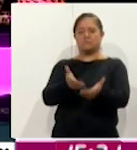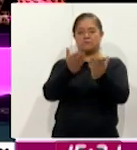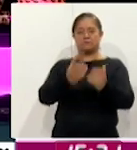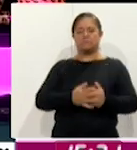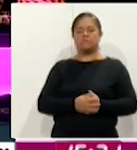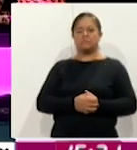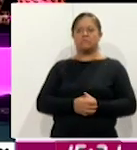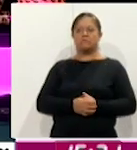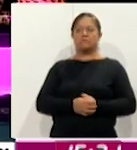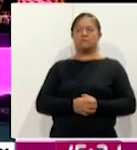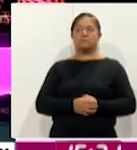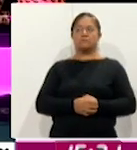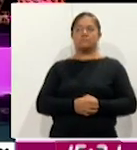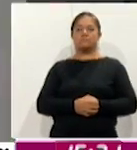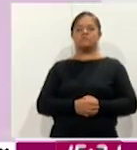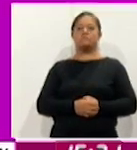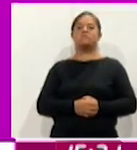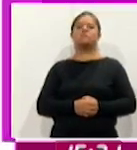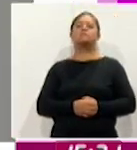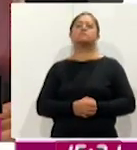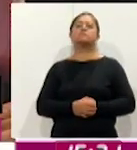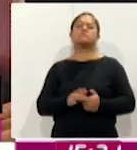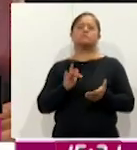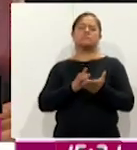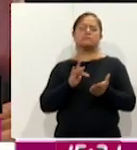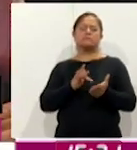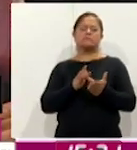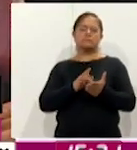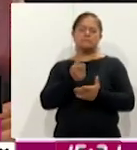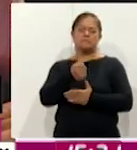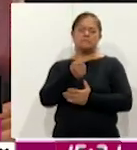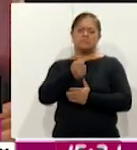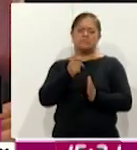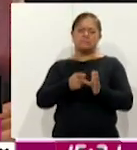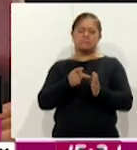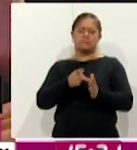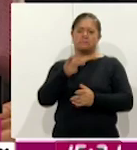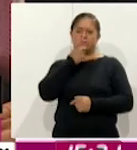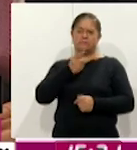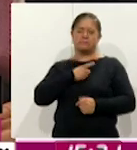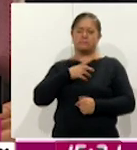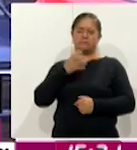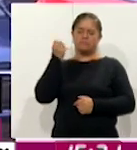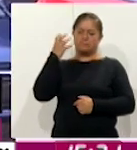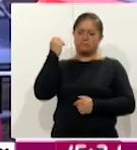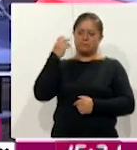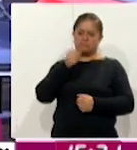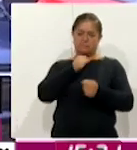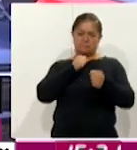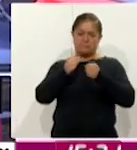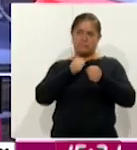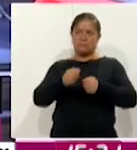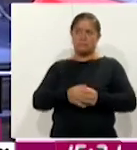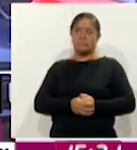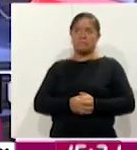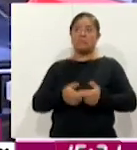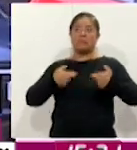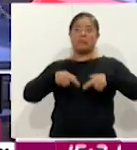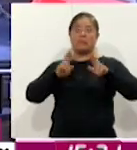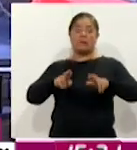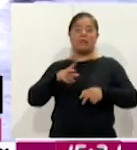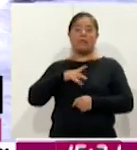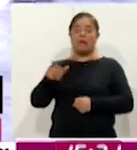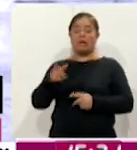Adelante. Gracias, Nelly, te saludo nuevamente. Y como bien lo mencionas en conferencia de prensa, representantes de la